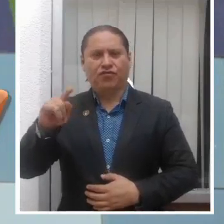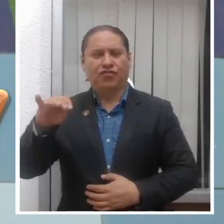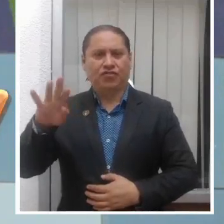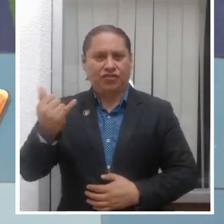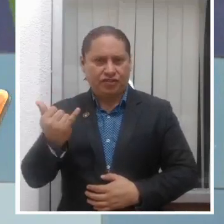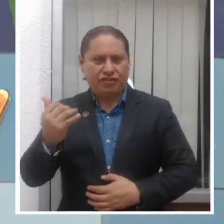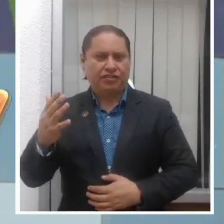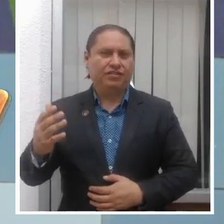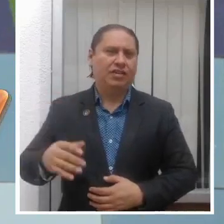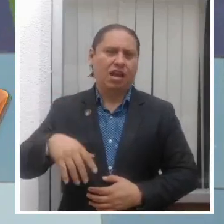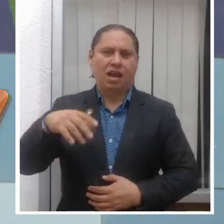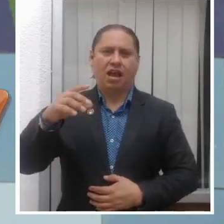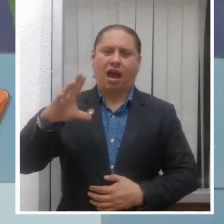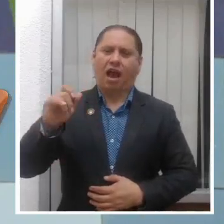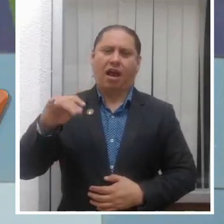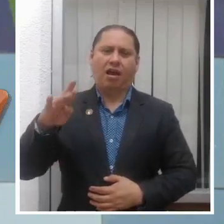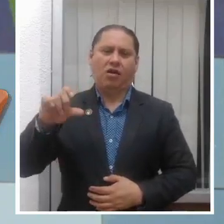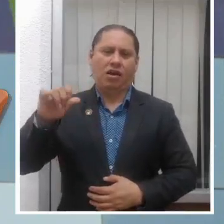Carolina,